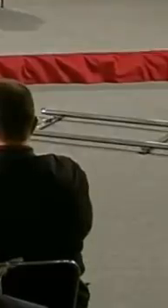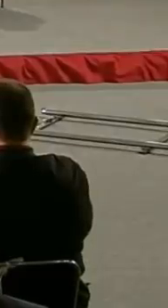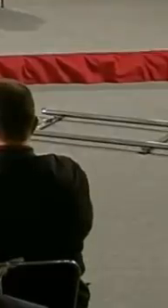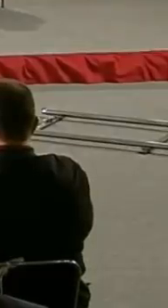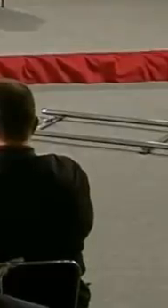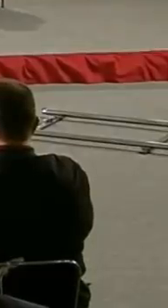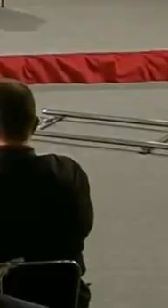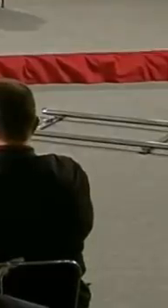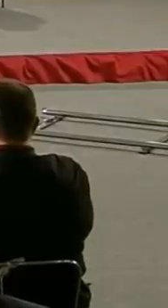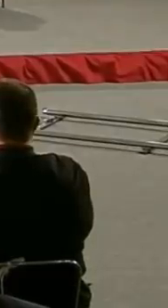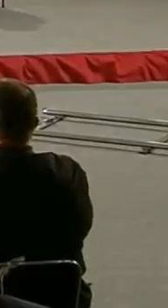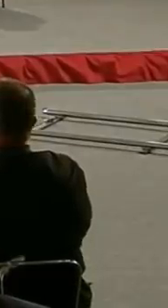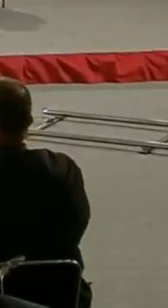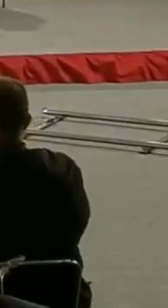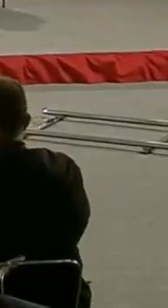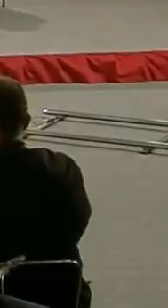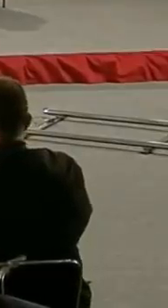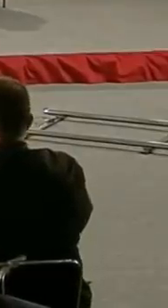368 millones.